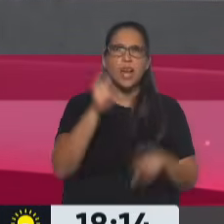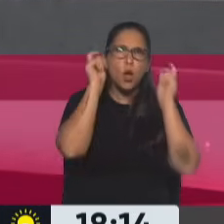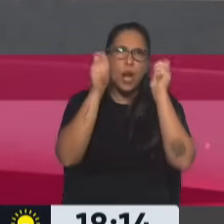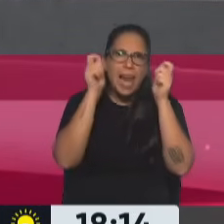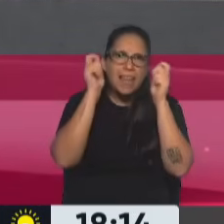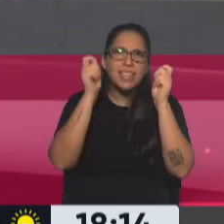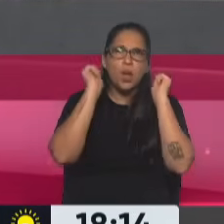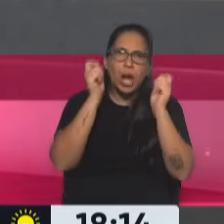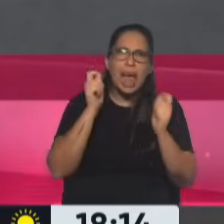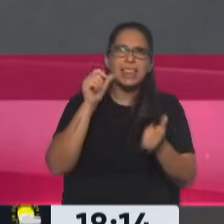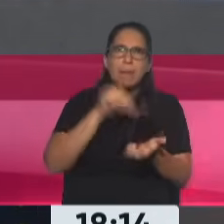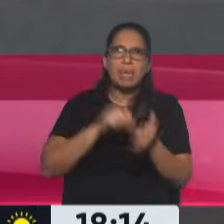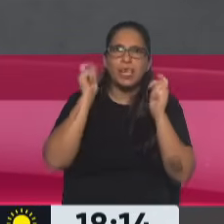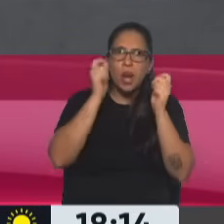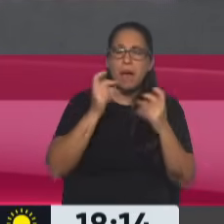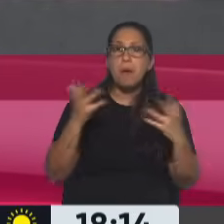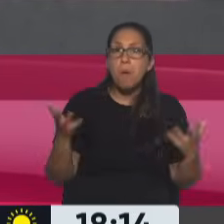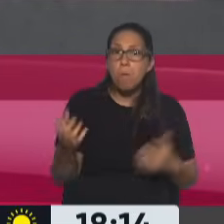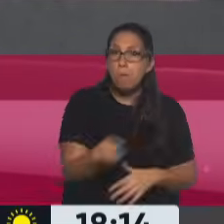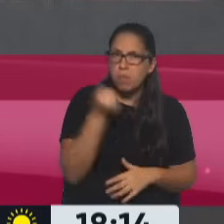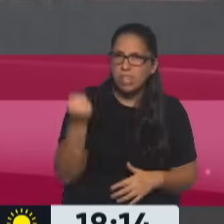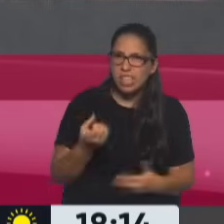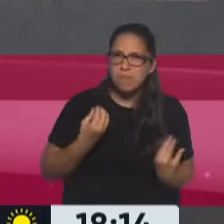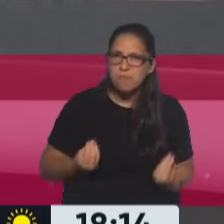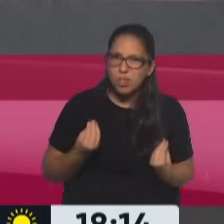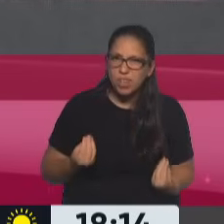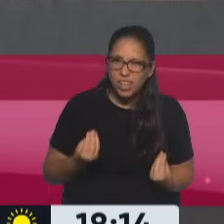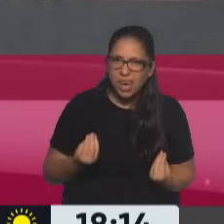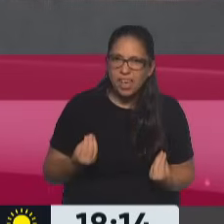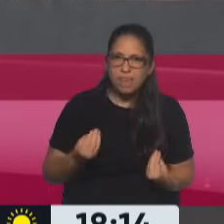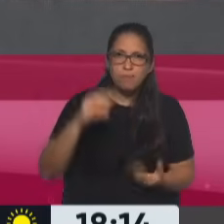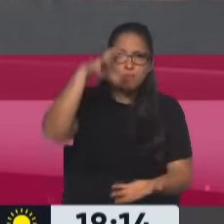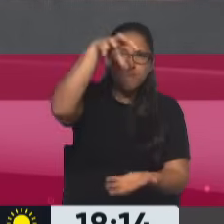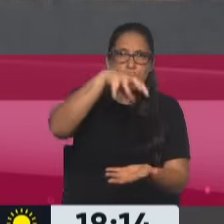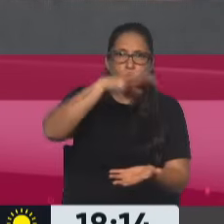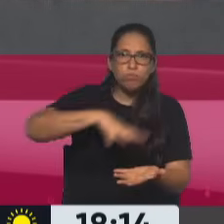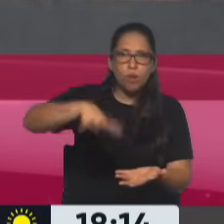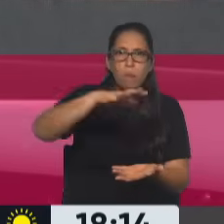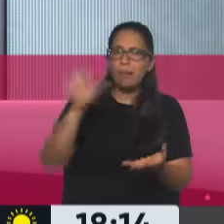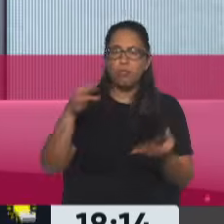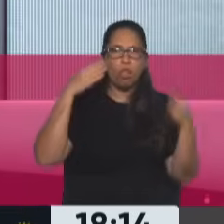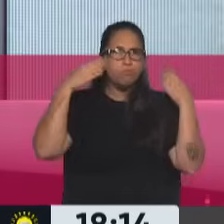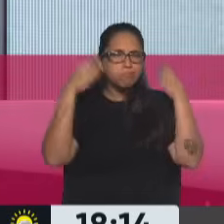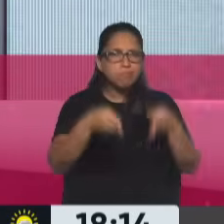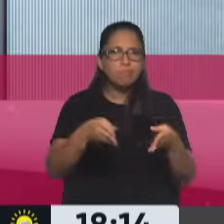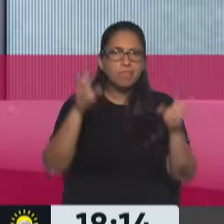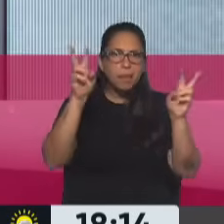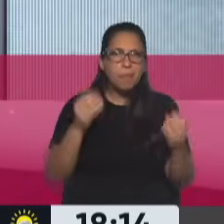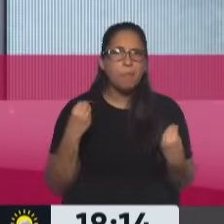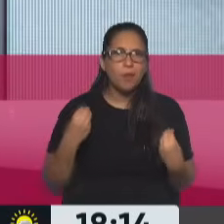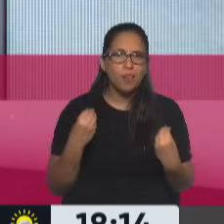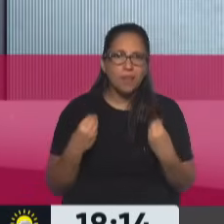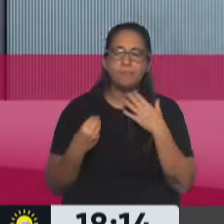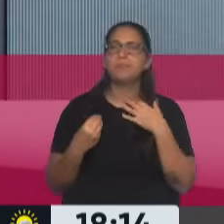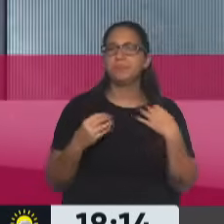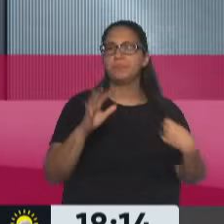Groenlandia, Groenlandia, ¿cuál es la importancia en seguridad, en defensa, en estrategia de Groenlandia para que el mundo la esté mirando? Yo diría que, brevemente, 3